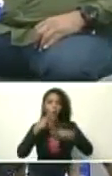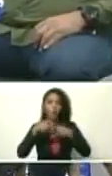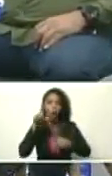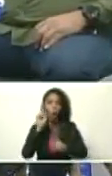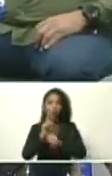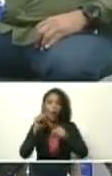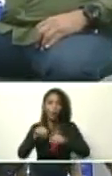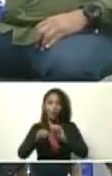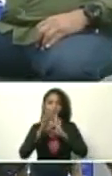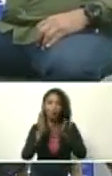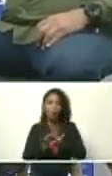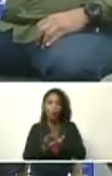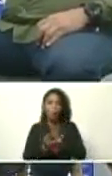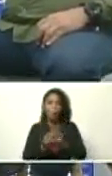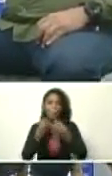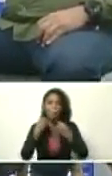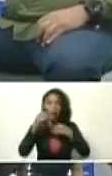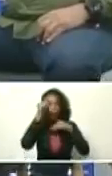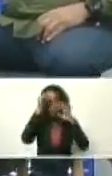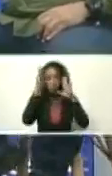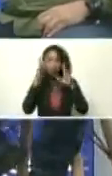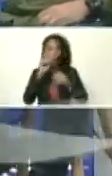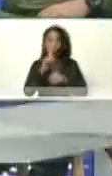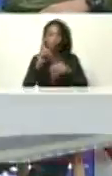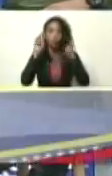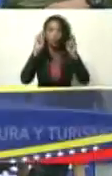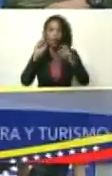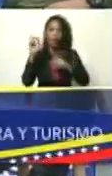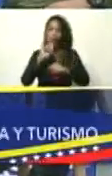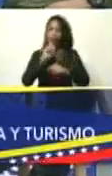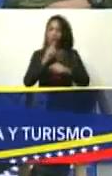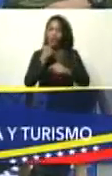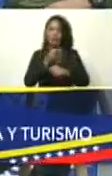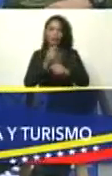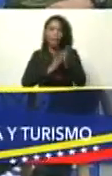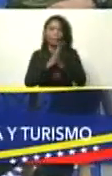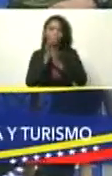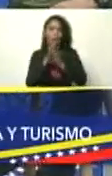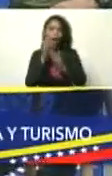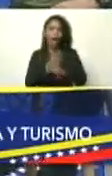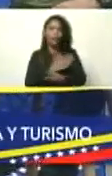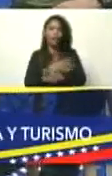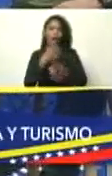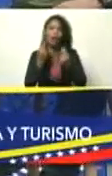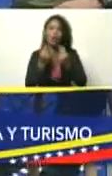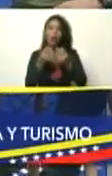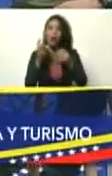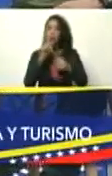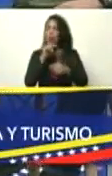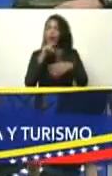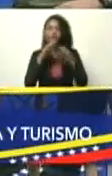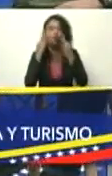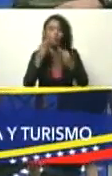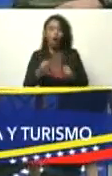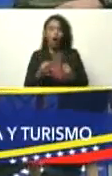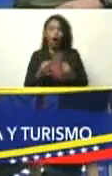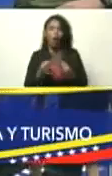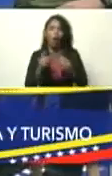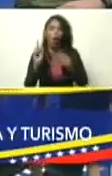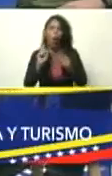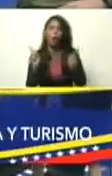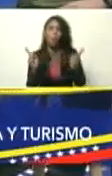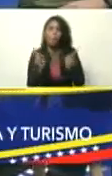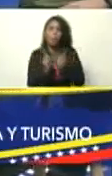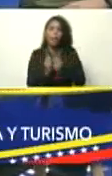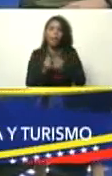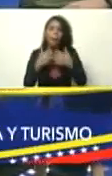única en el mundo para atender a un sector que antes no se le llamaba emprendedor, que antes era una economía informal o antes eran microempresarios, pero